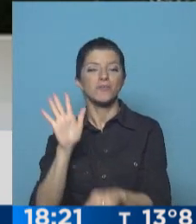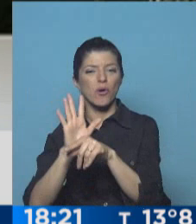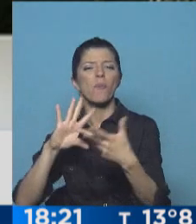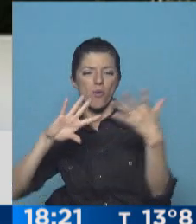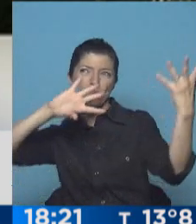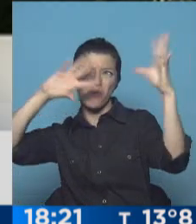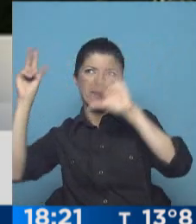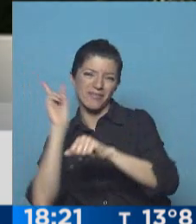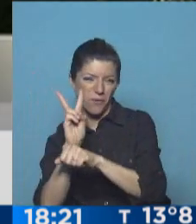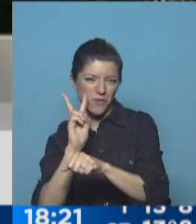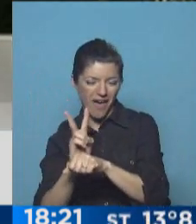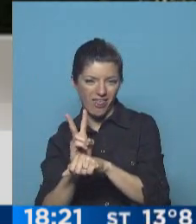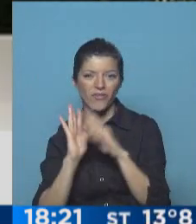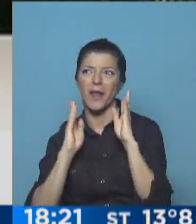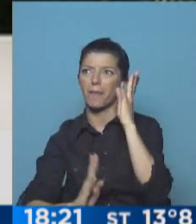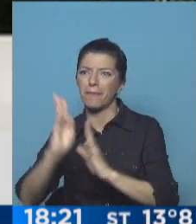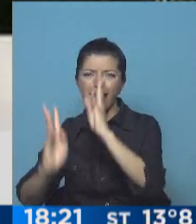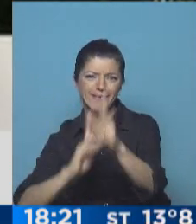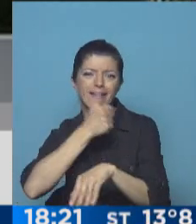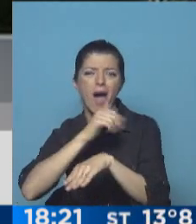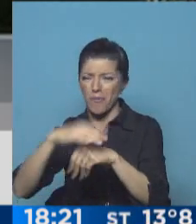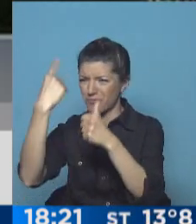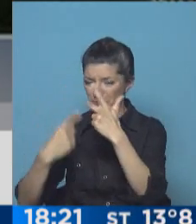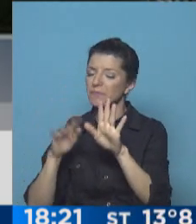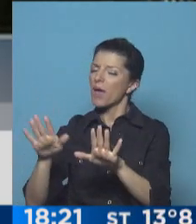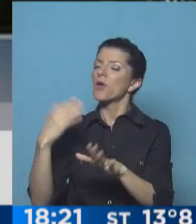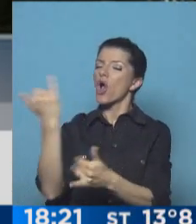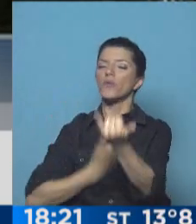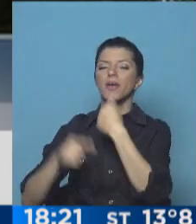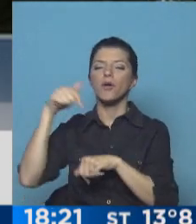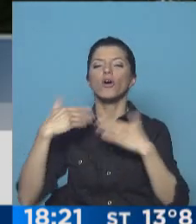además. Me encanta, contame Pato, ¿qué estamos inaugurando hoy?